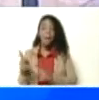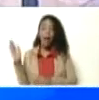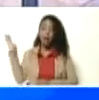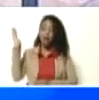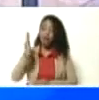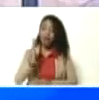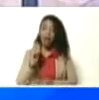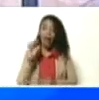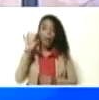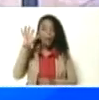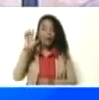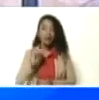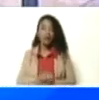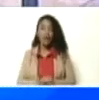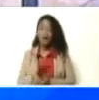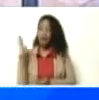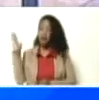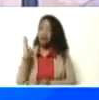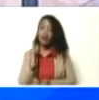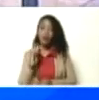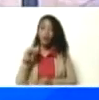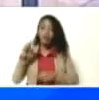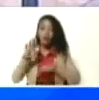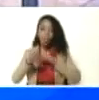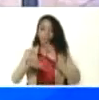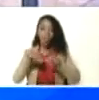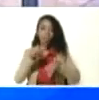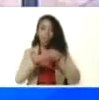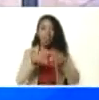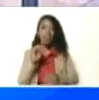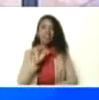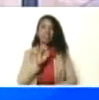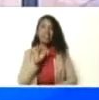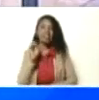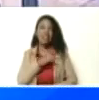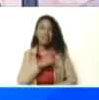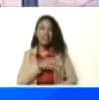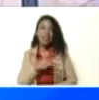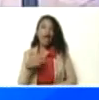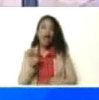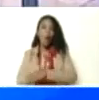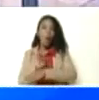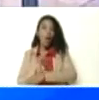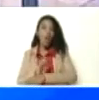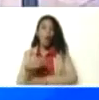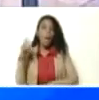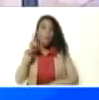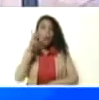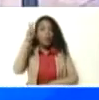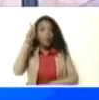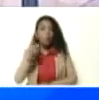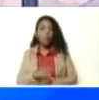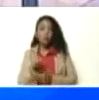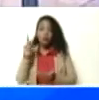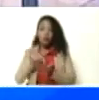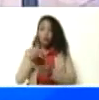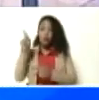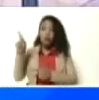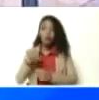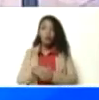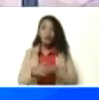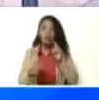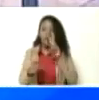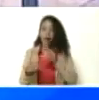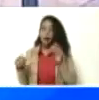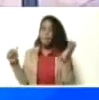Patria. Han regresado a pie desde Chile, desde Ecuador, desde Perú. Muchos de ellos al llegar a esos países se dieron